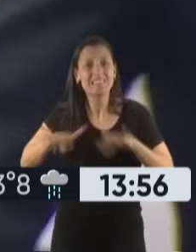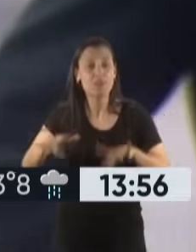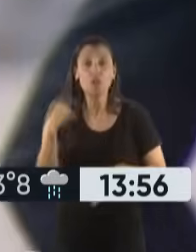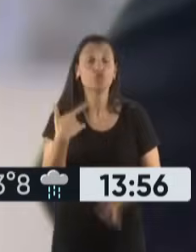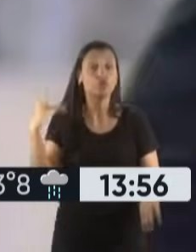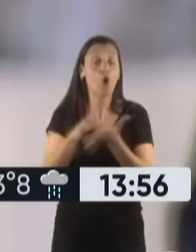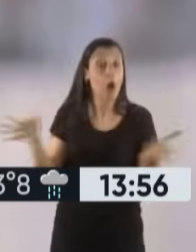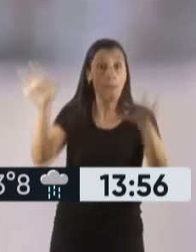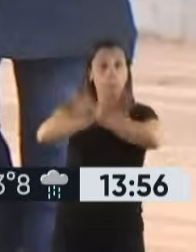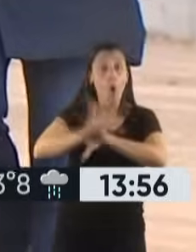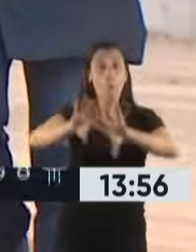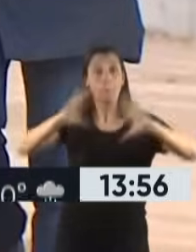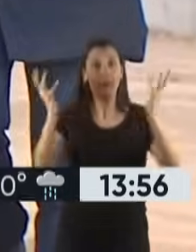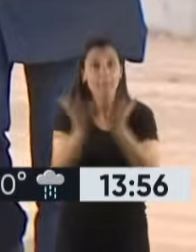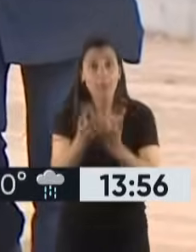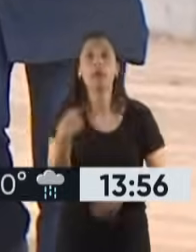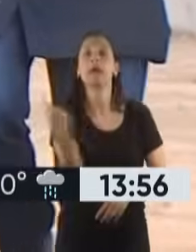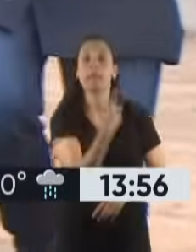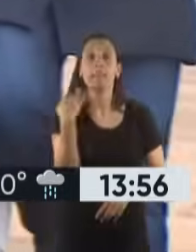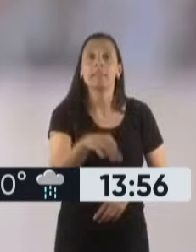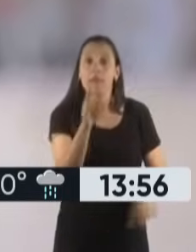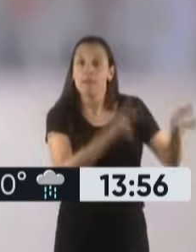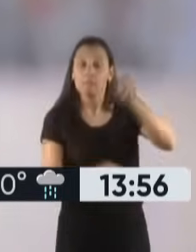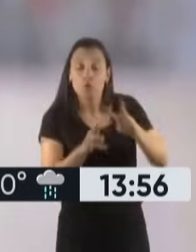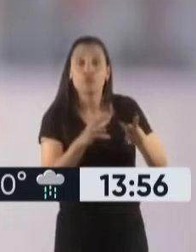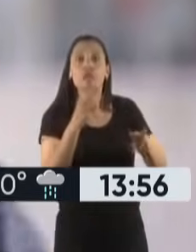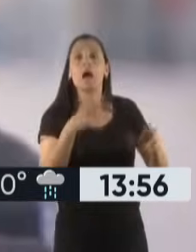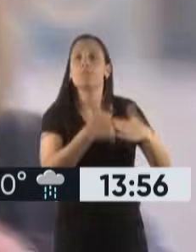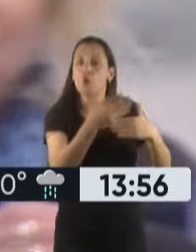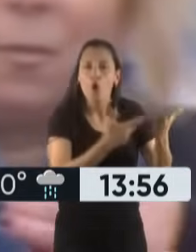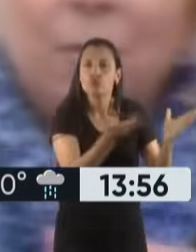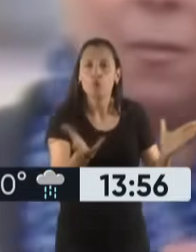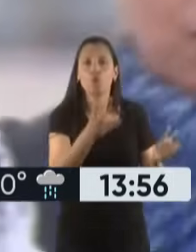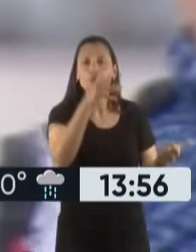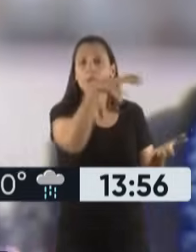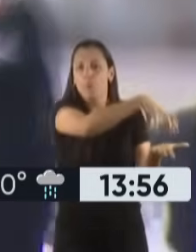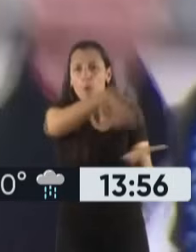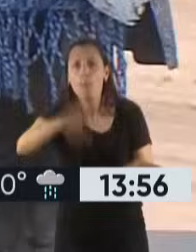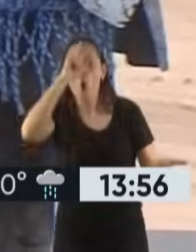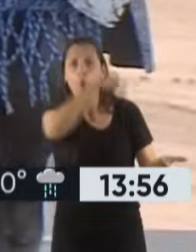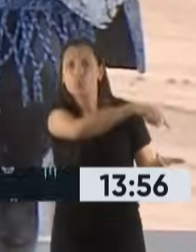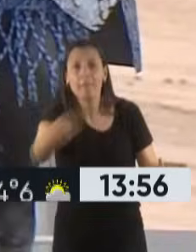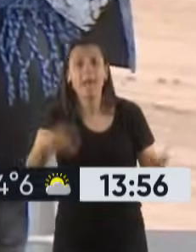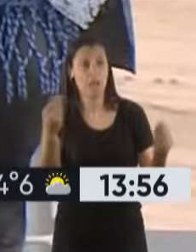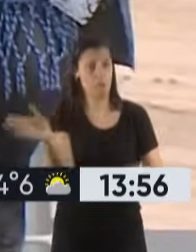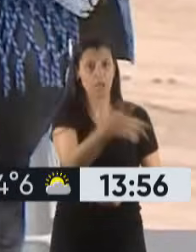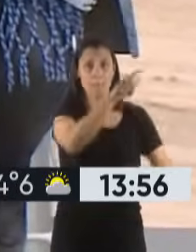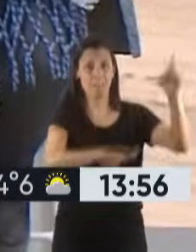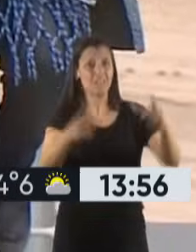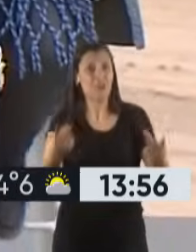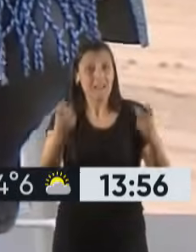pandemia. Y tuvimos que salir con Gabriel a construir hospitales en toda la Argentina porque sabíamos que